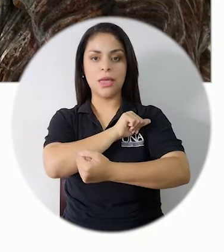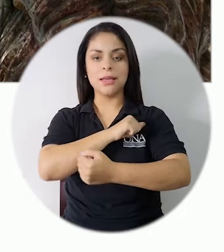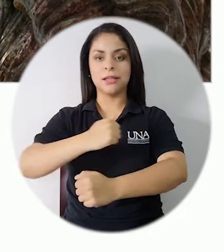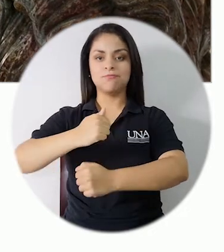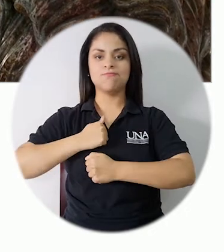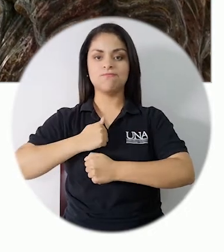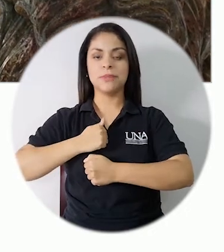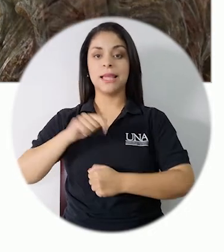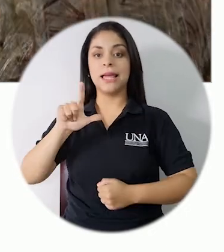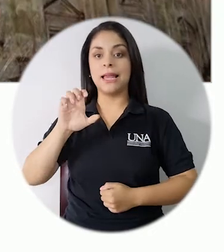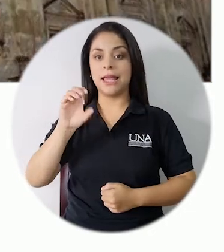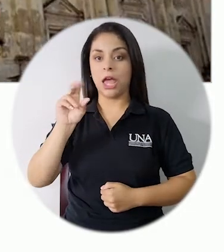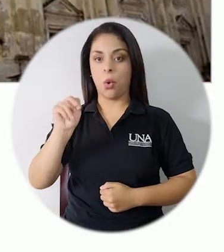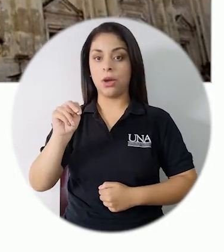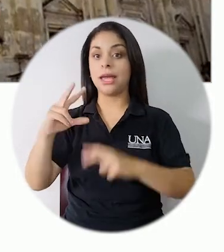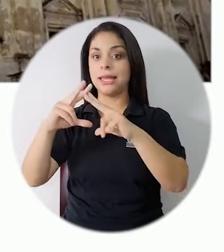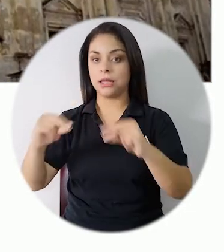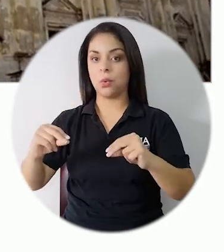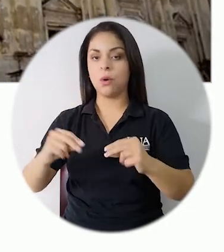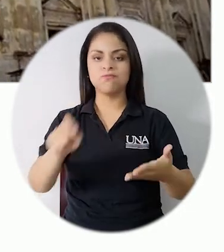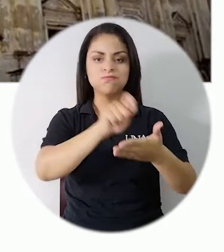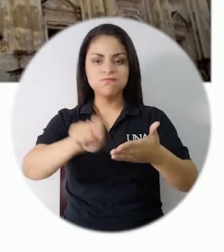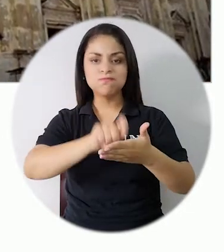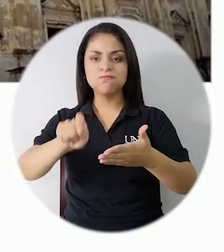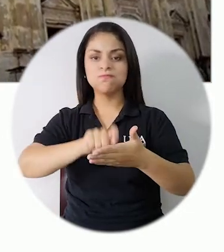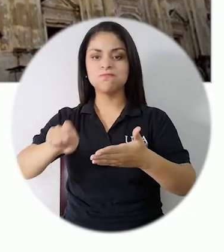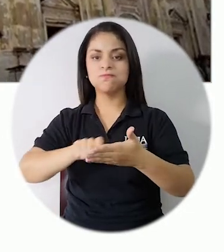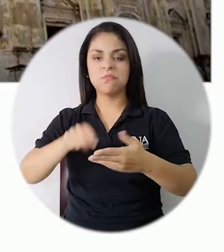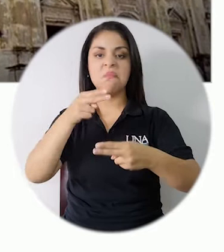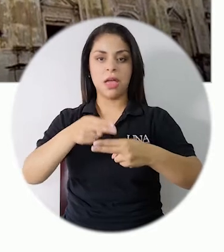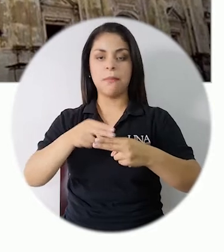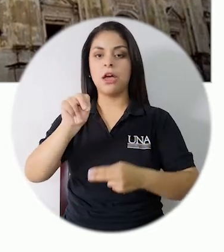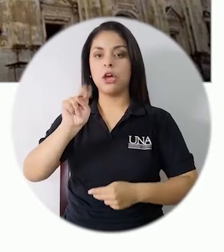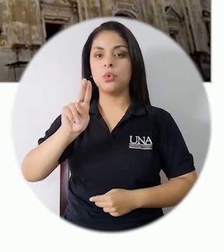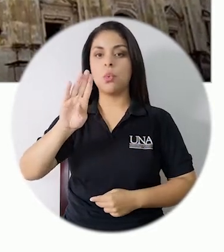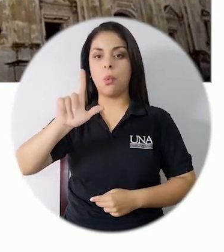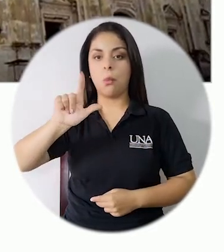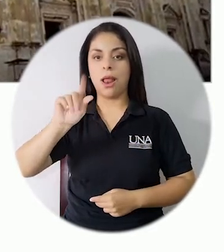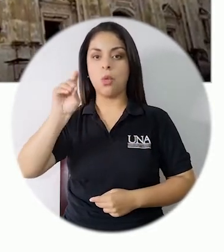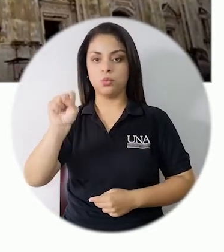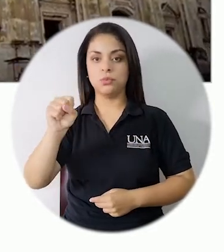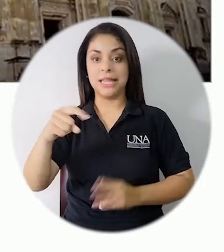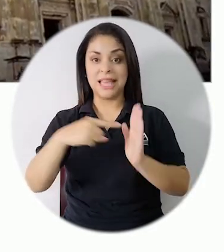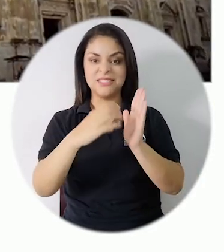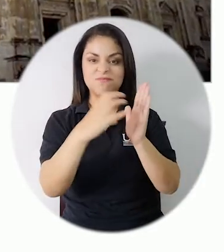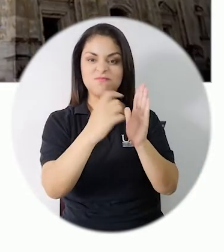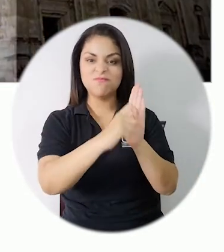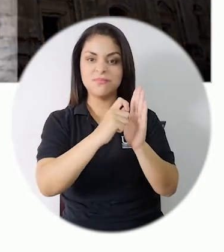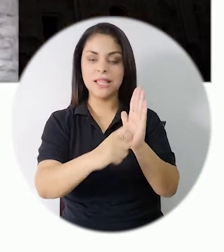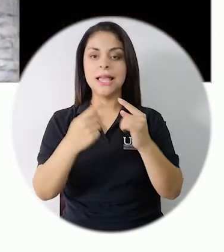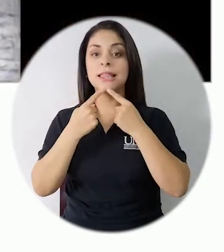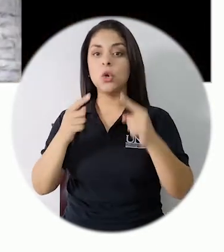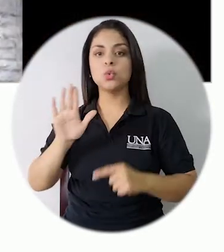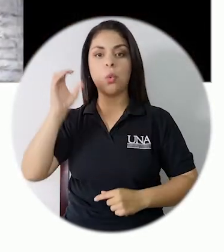de la Intendencia de León, Nicaragua, redactaron el acta de los nublados, texto que evidenció su postura ante